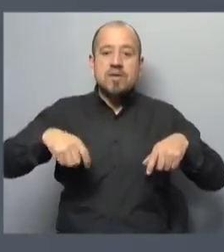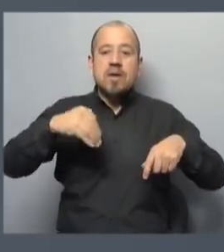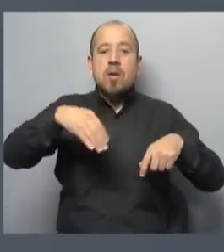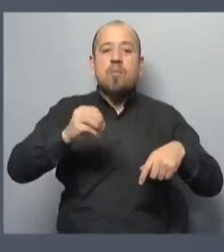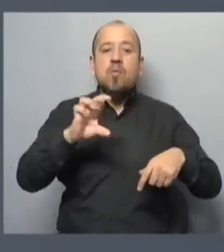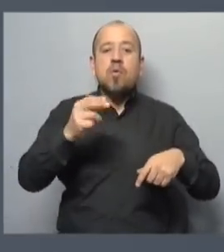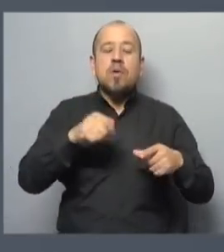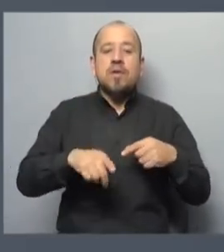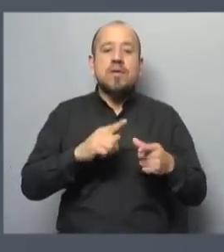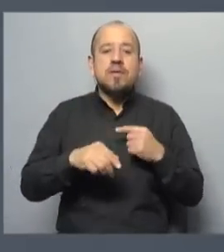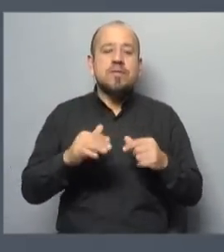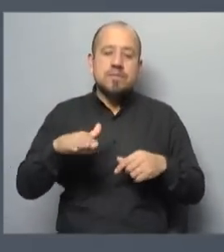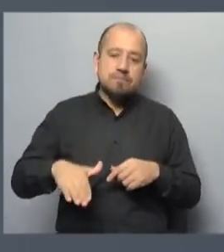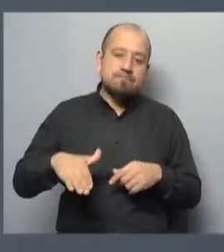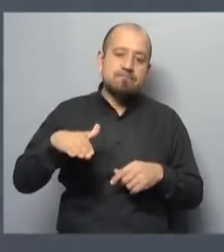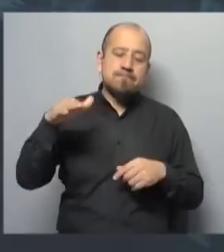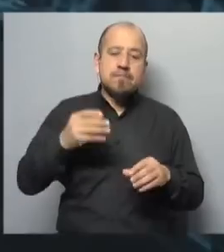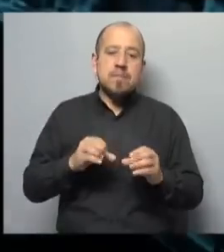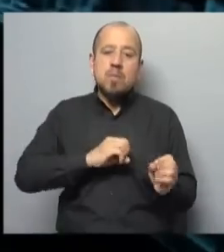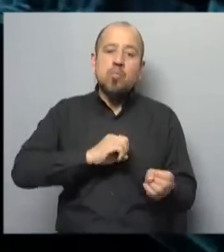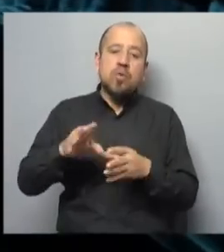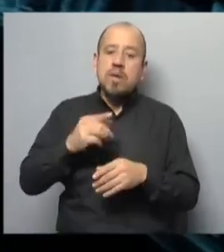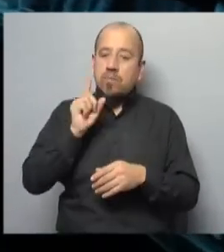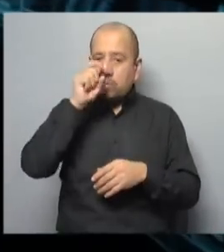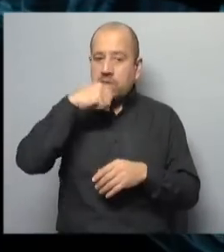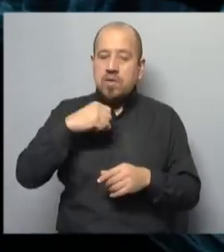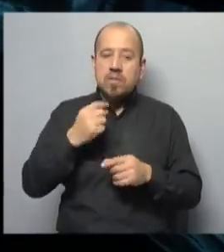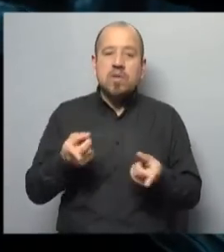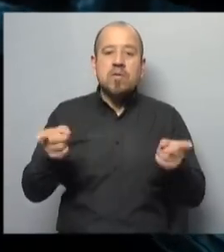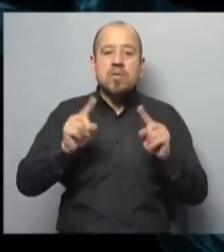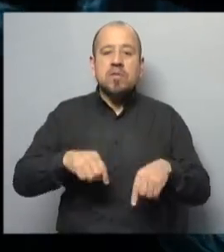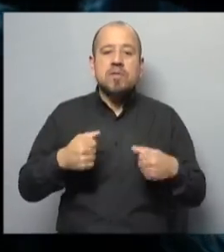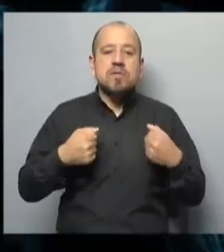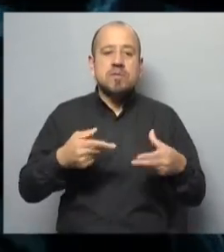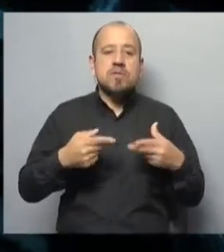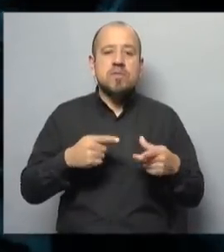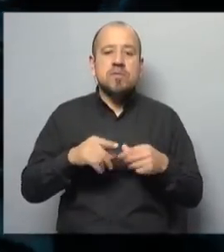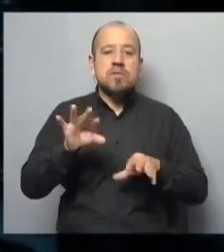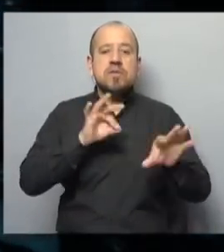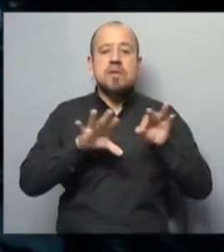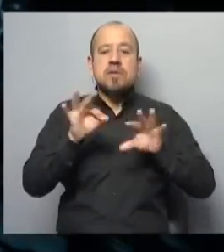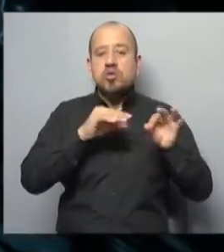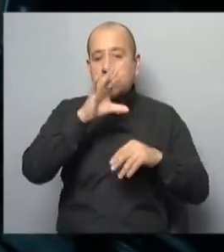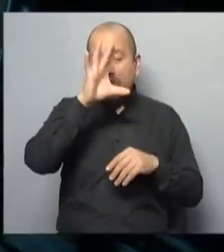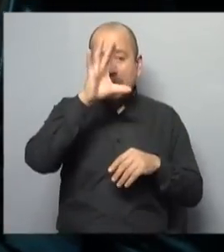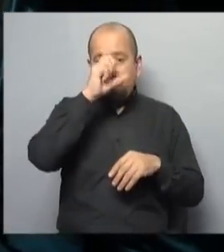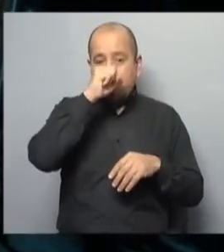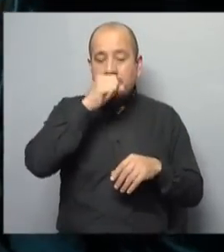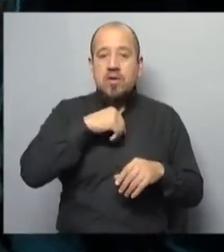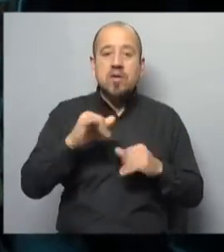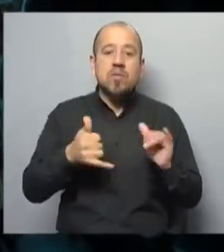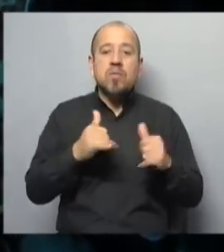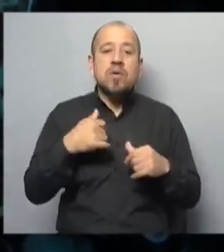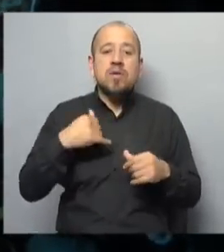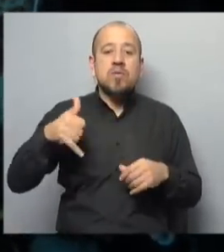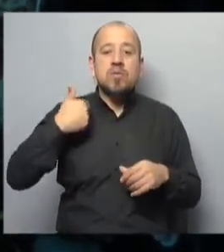me viene muy chico el tema es que después volví para jugar la pelota a jugar al fútbol quería jugar la selección de florida logré ese sueño cuando era juvenil